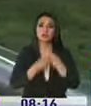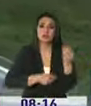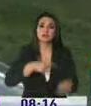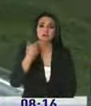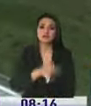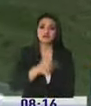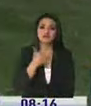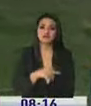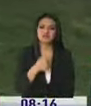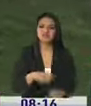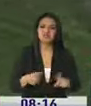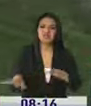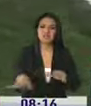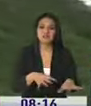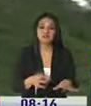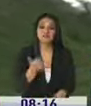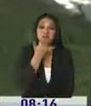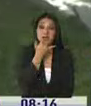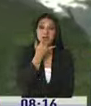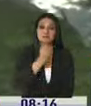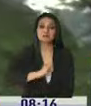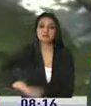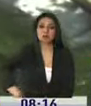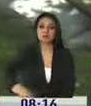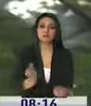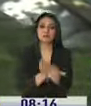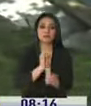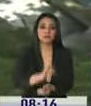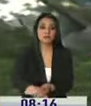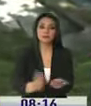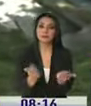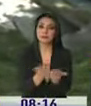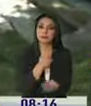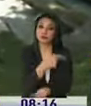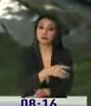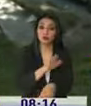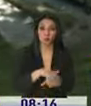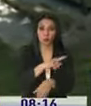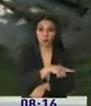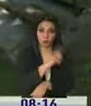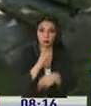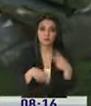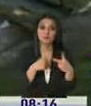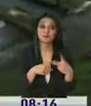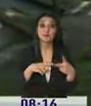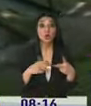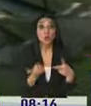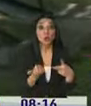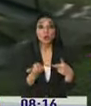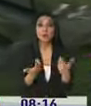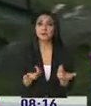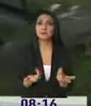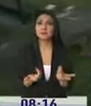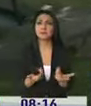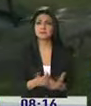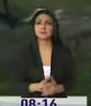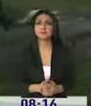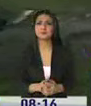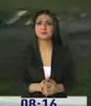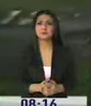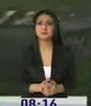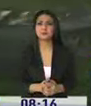beber y a hacer otras actividades y dejan ensuciando. Otra actividad que también nos complica, mi estimada, es